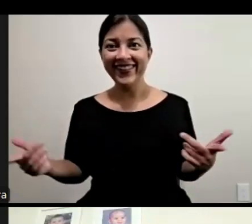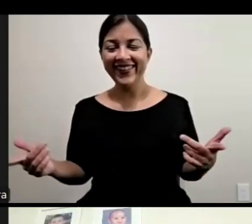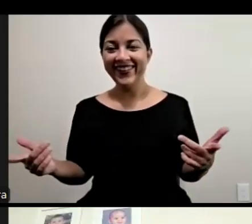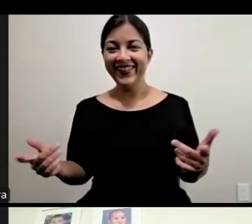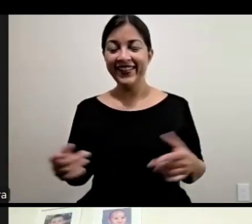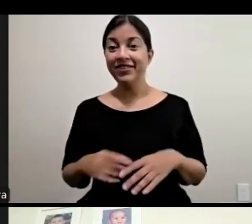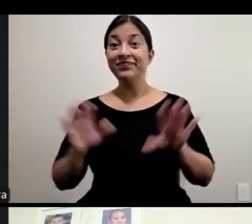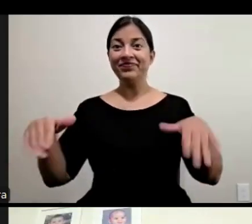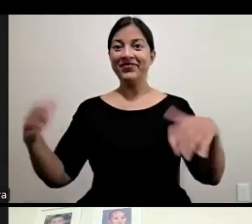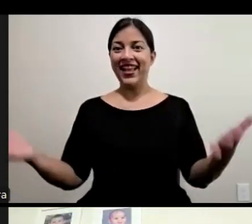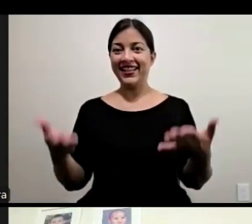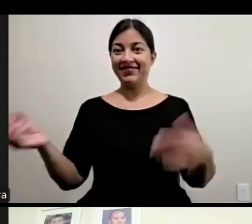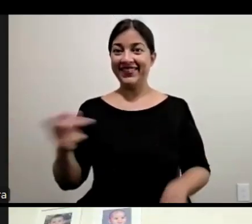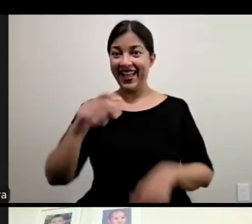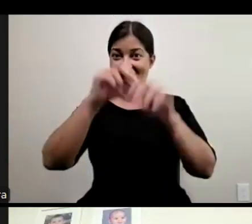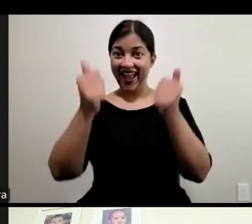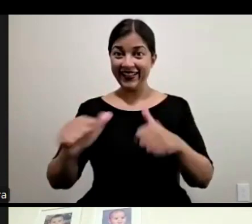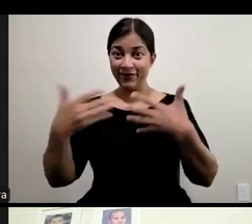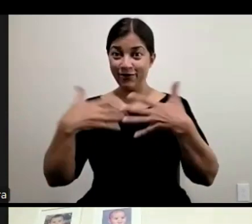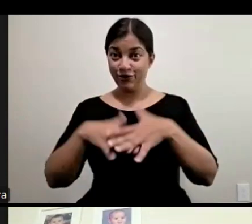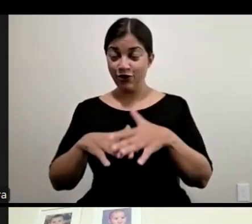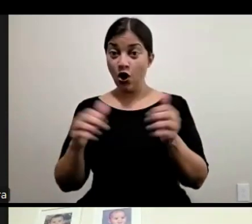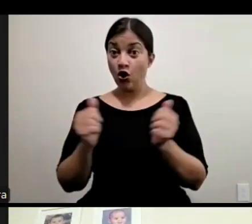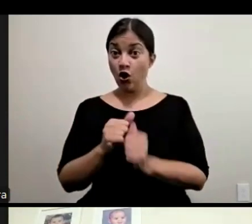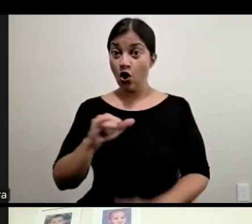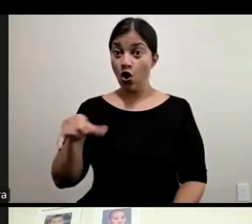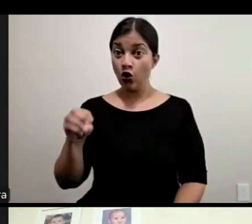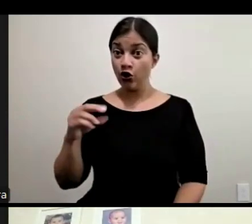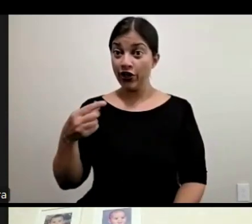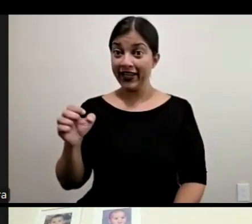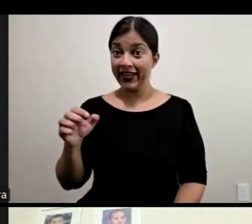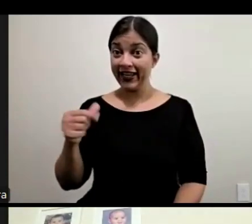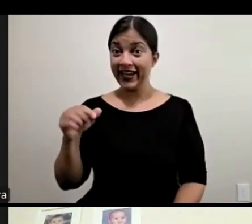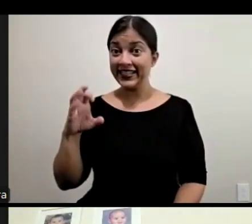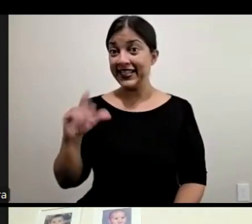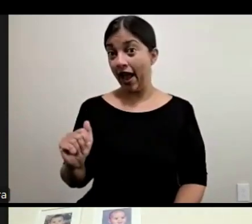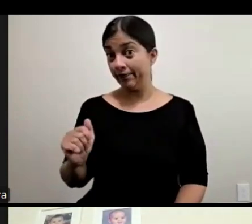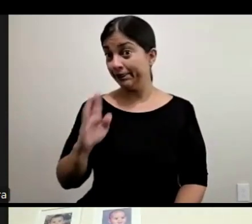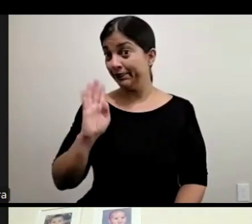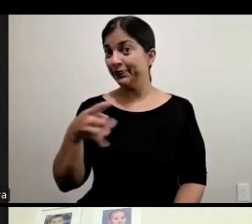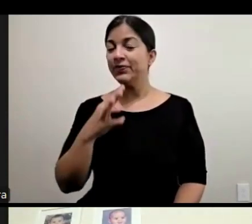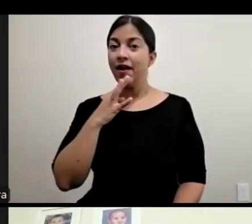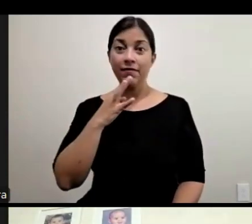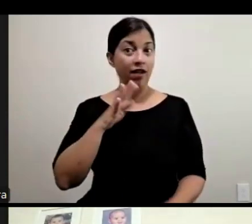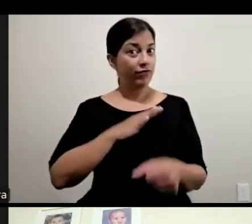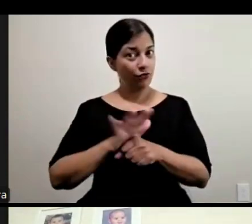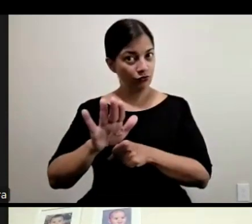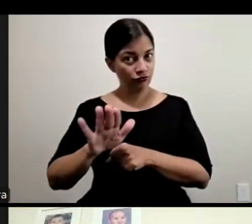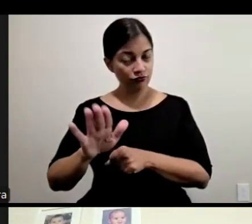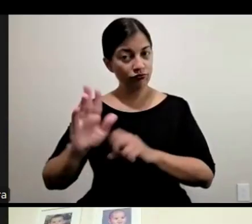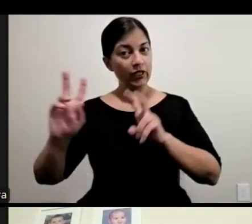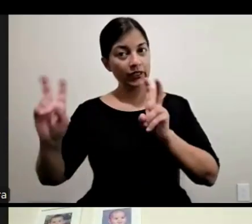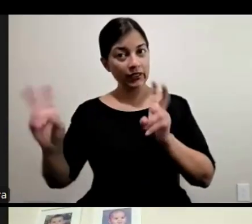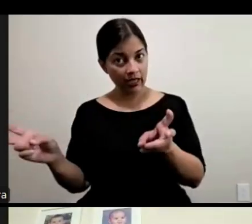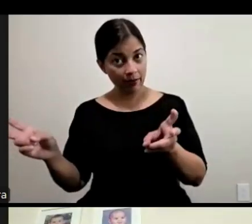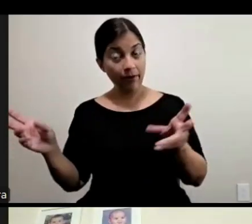Mira, aquí regresamos en Arte Fusión con Jorge García y vamos de lleno al tema,